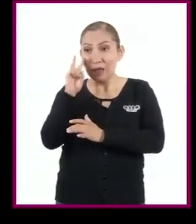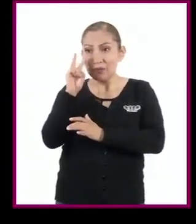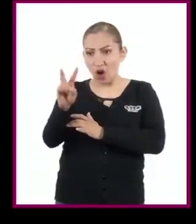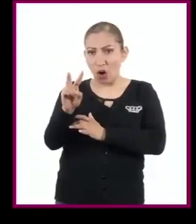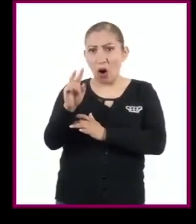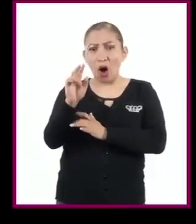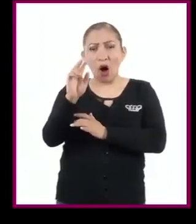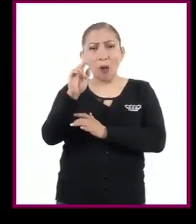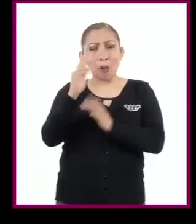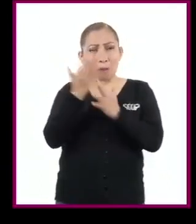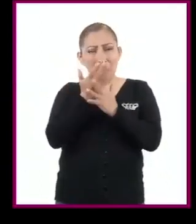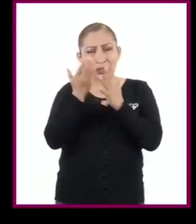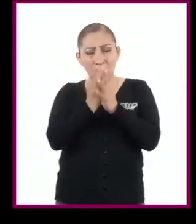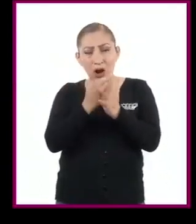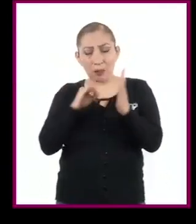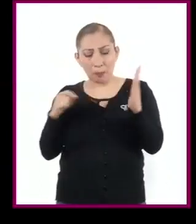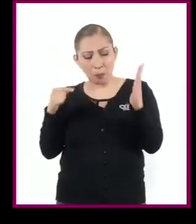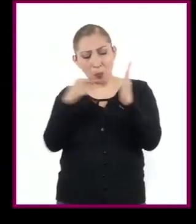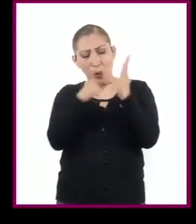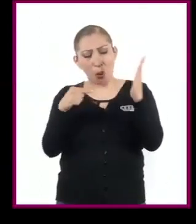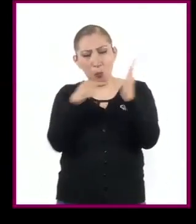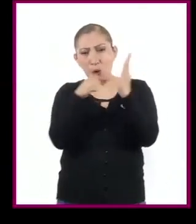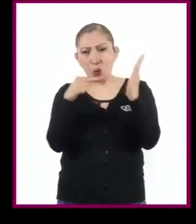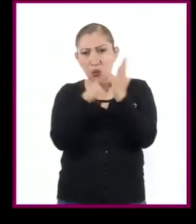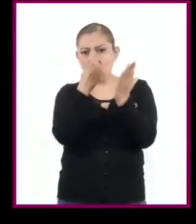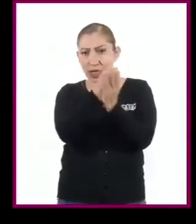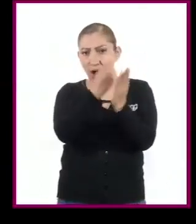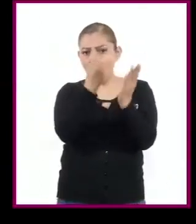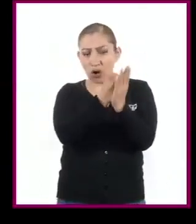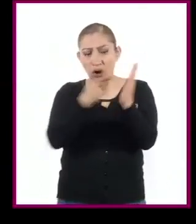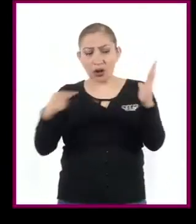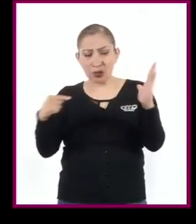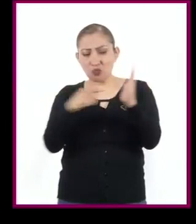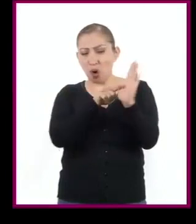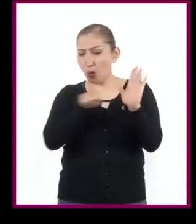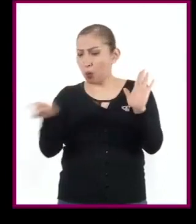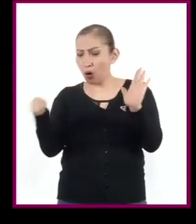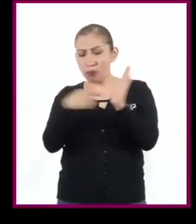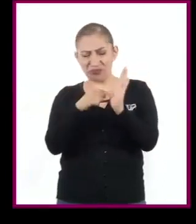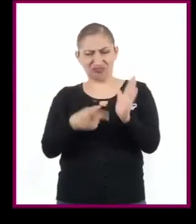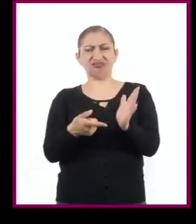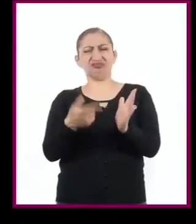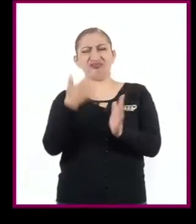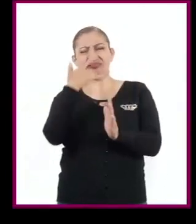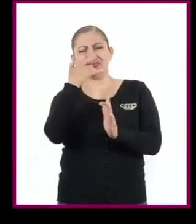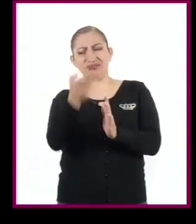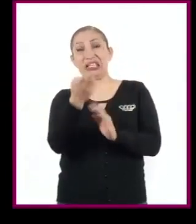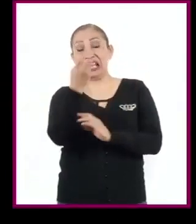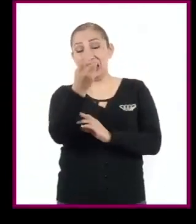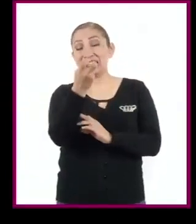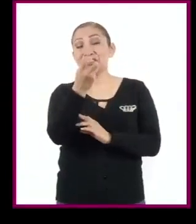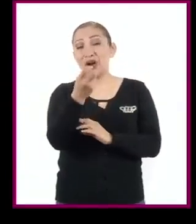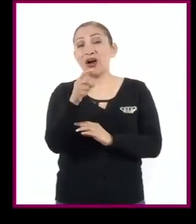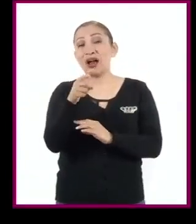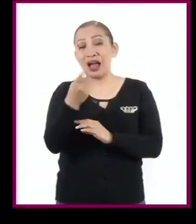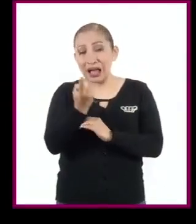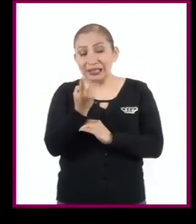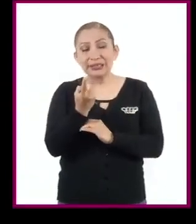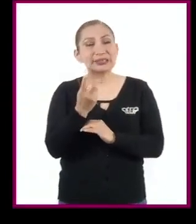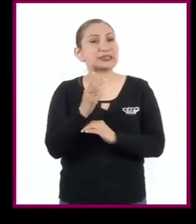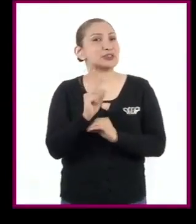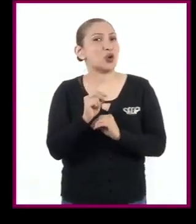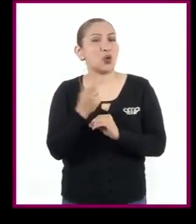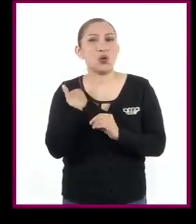las partículas golpeaban la lámina de oro y rebotaban. ¡Qué loco!, ¿no? Eso es justamente lo que